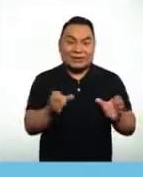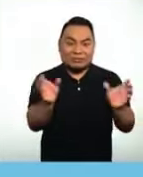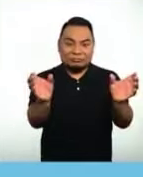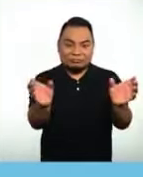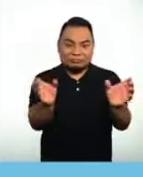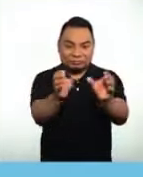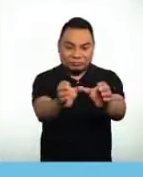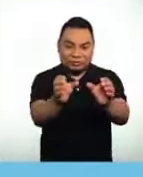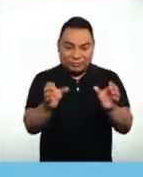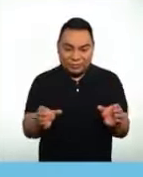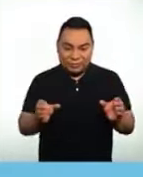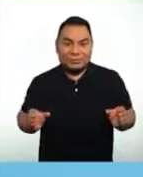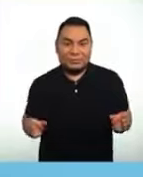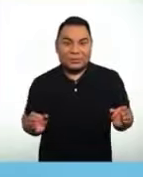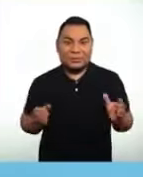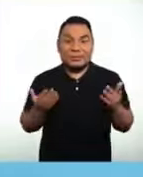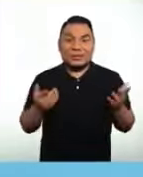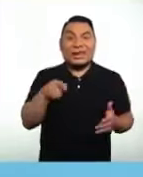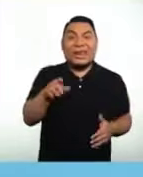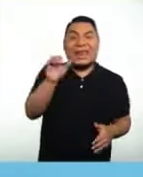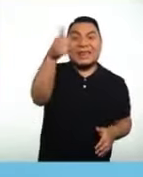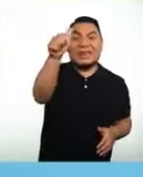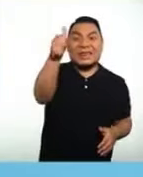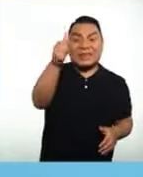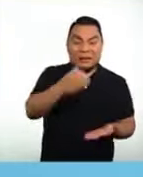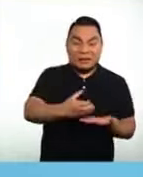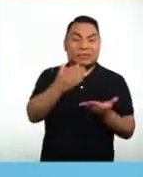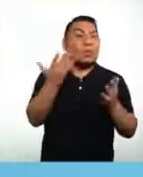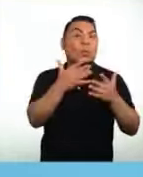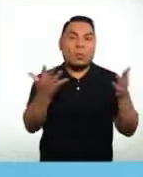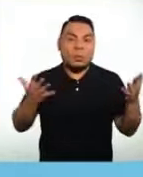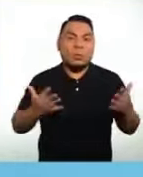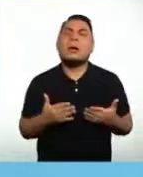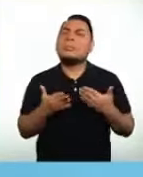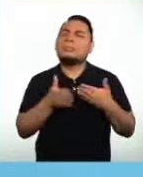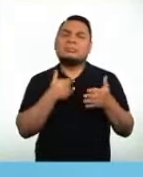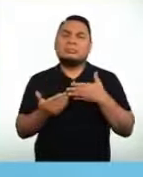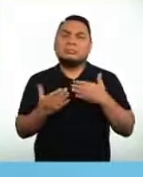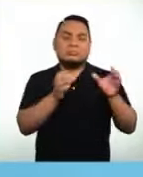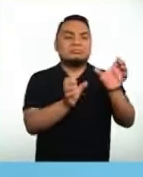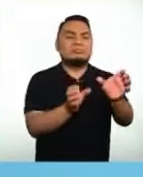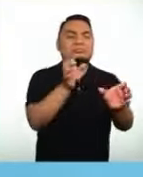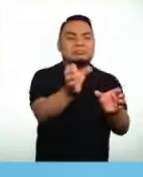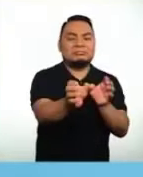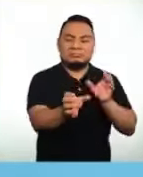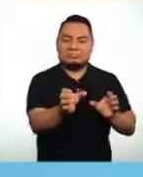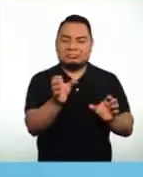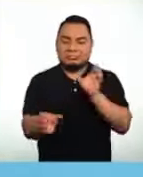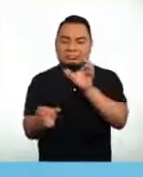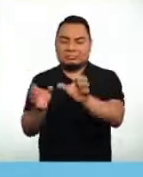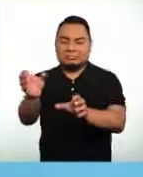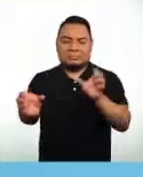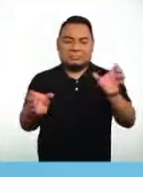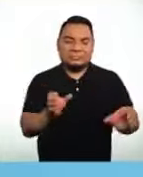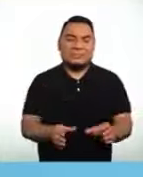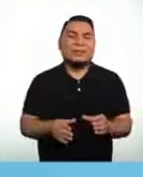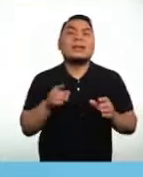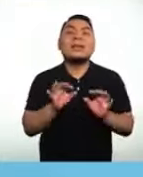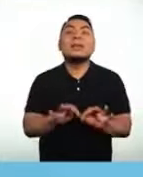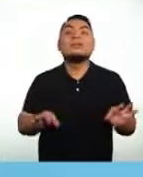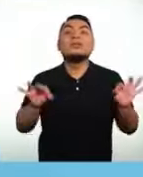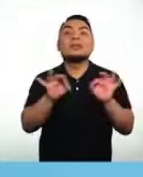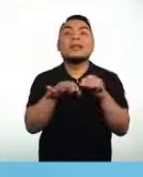en el piso. Si no lograron conseguir las 10 botellas, pueden ubicarlas de distinta manera. Lo